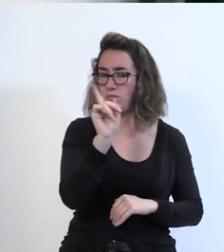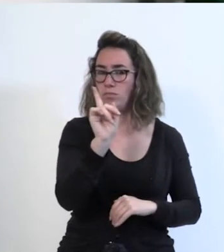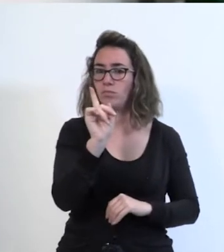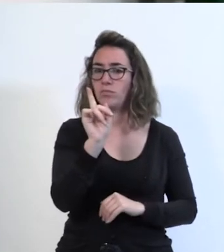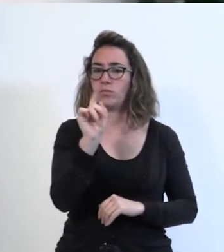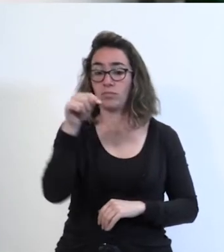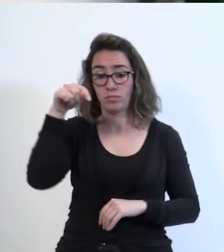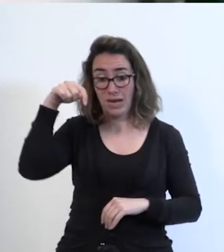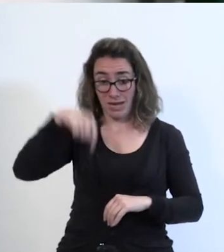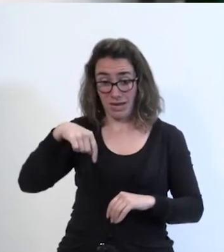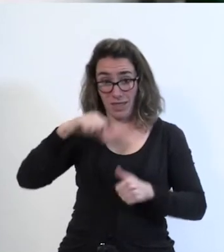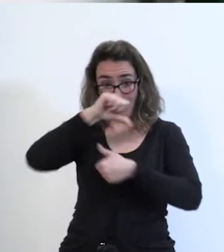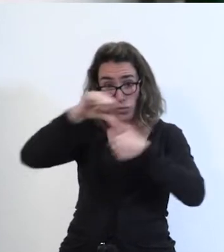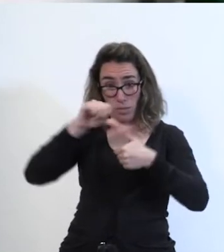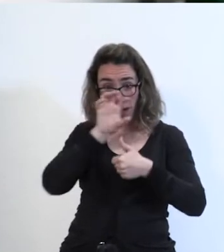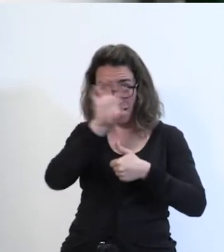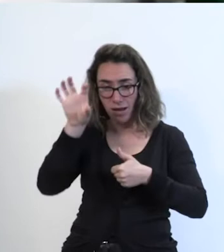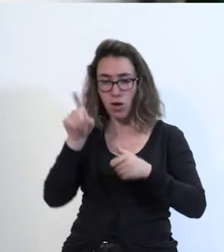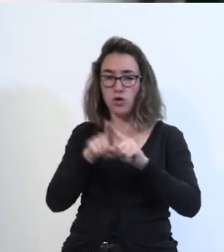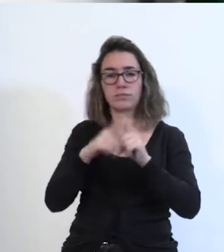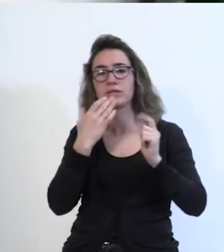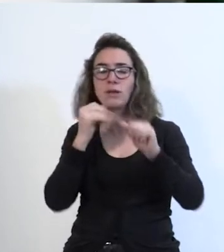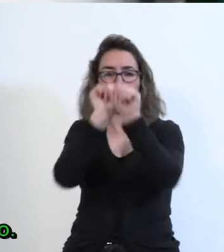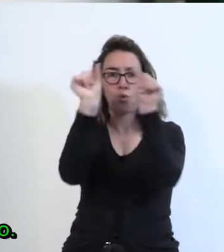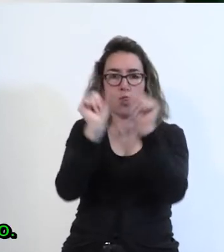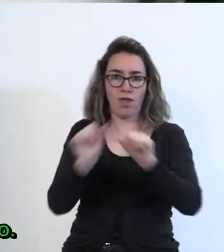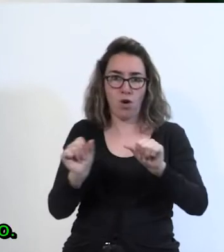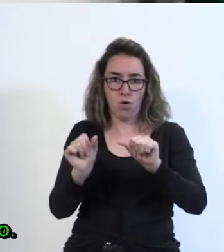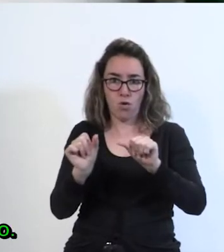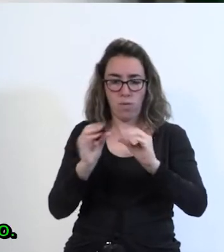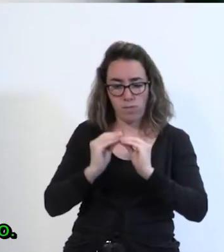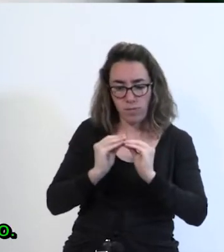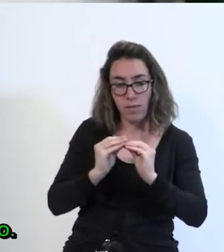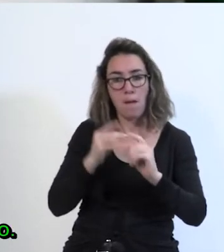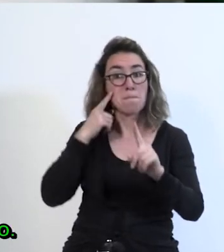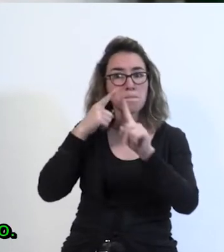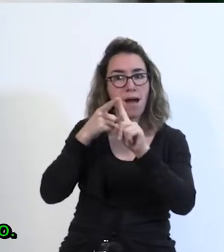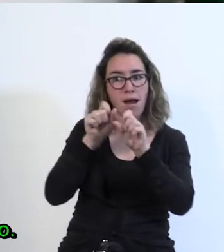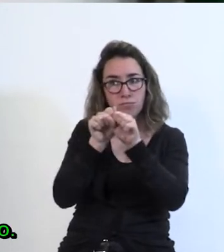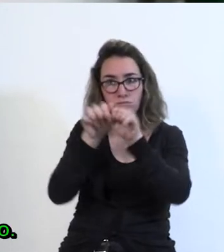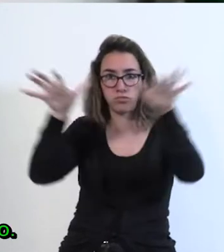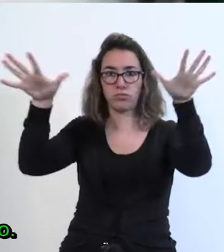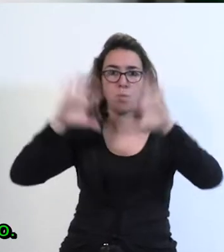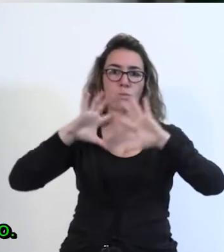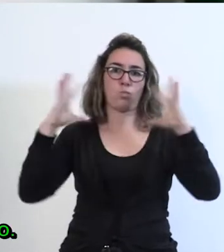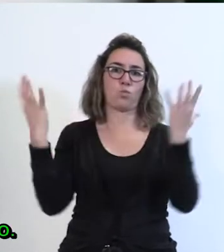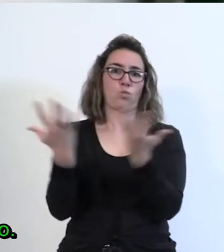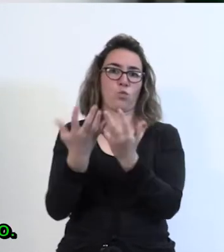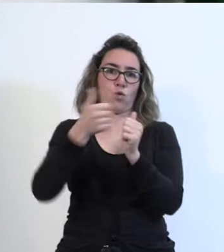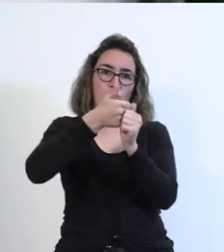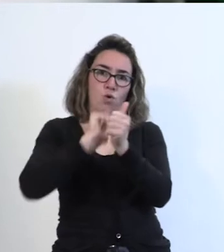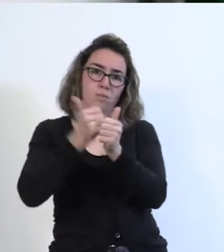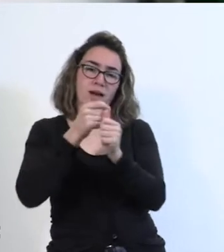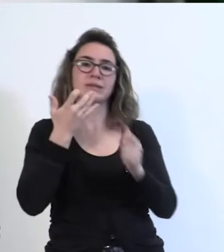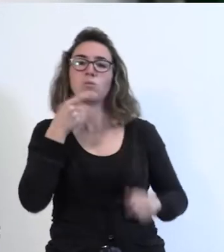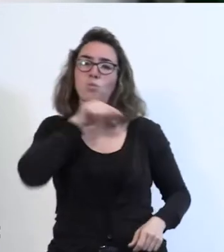Aquí están construyendo un modelo y un referente que se proyecta como modelo moral para el mundo.